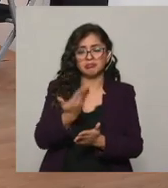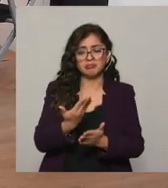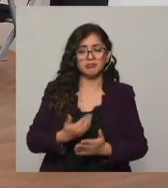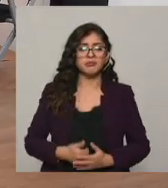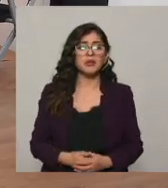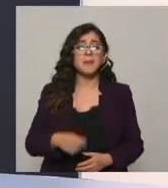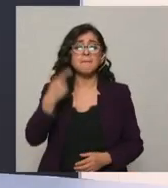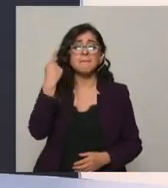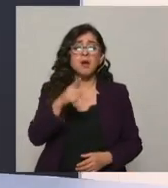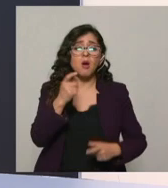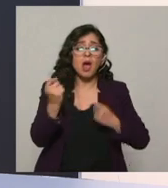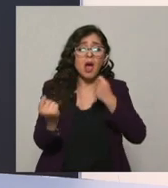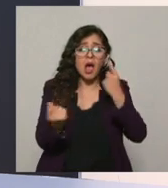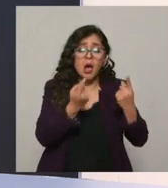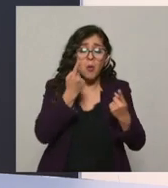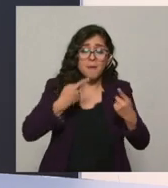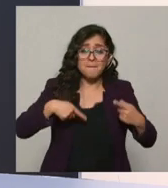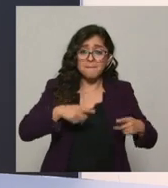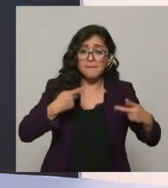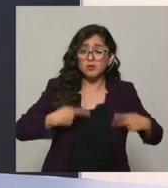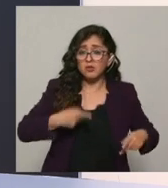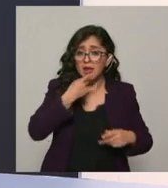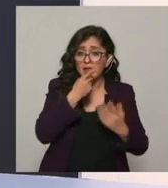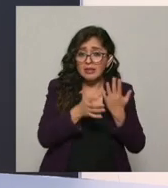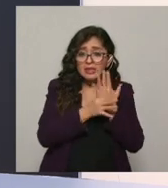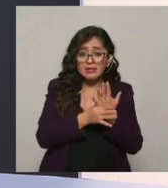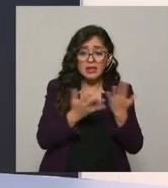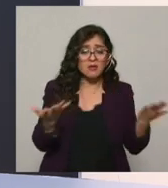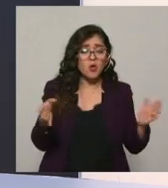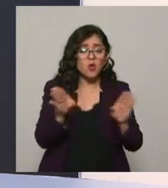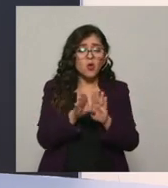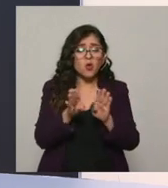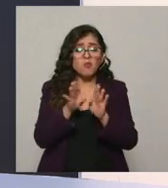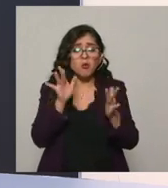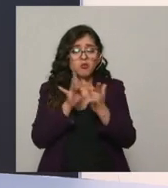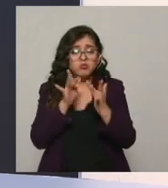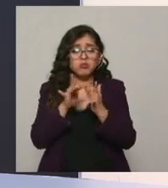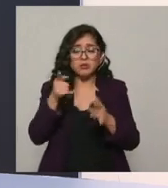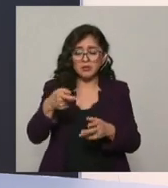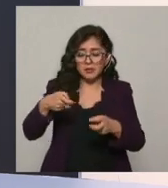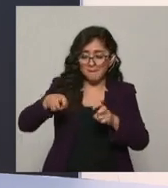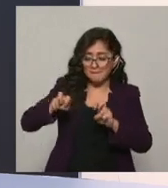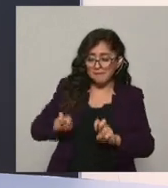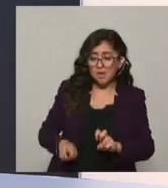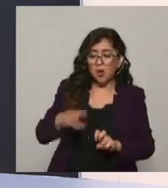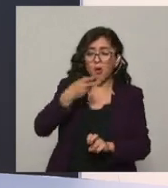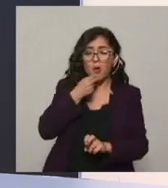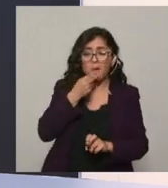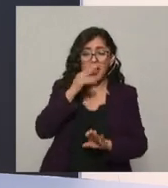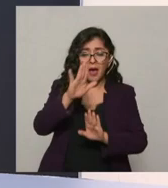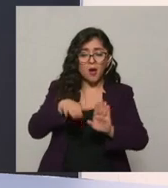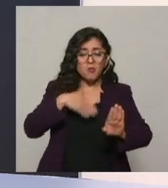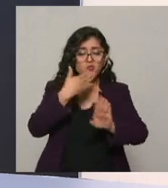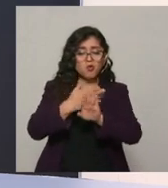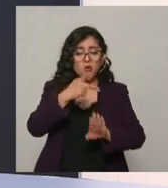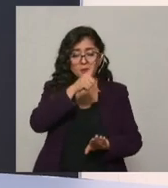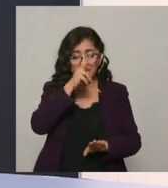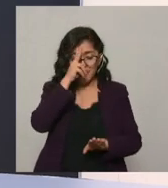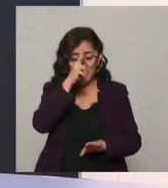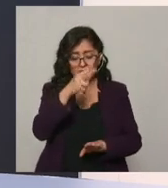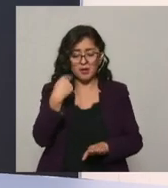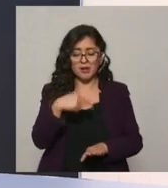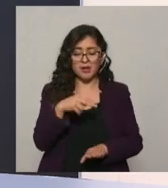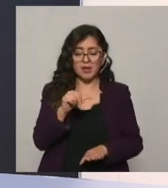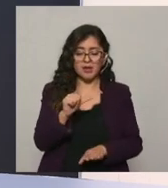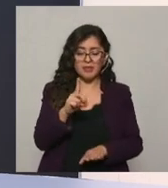te comentan que fue un error muy grave de este medio de comunicación de haberte sentado con el agresor, que así le llaman a Dante,